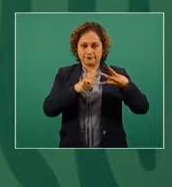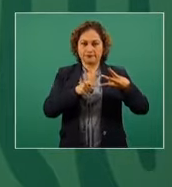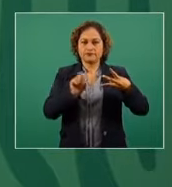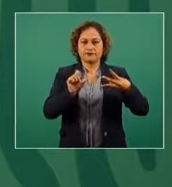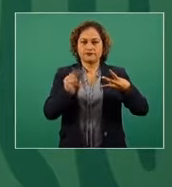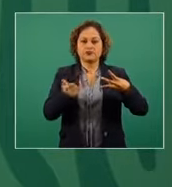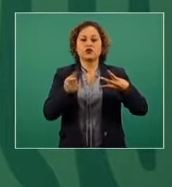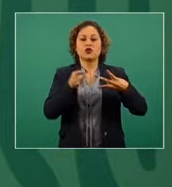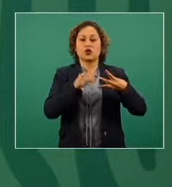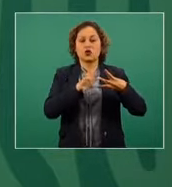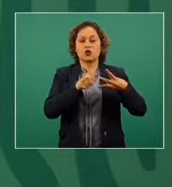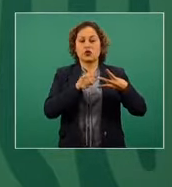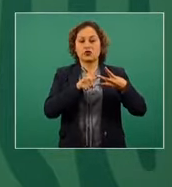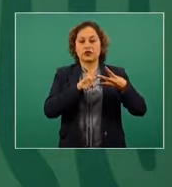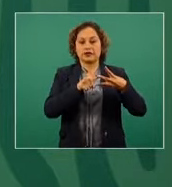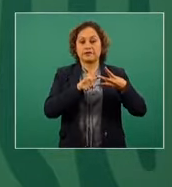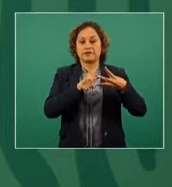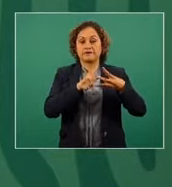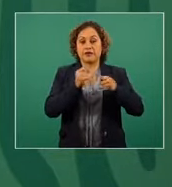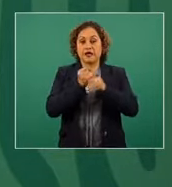de orientación nutricional.